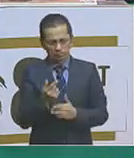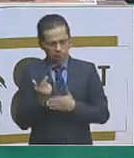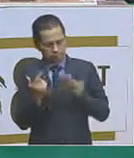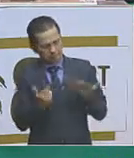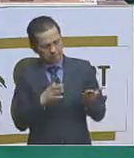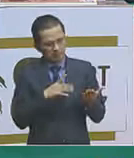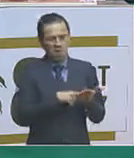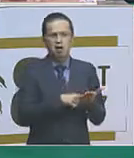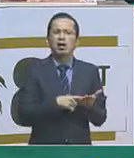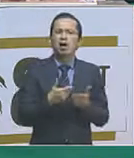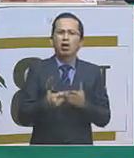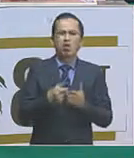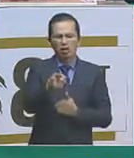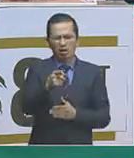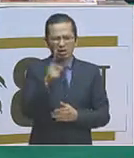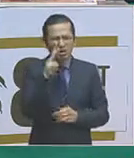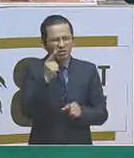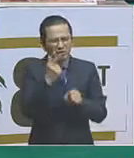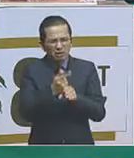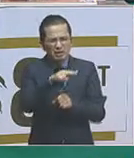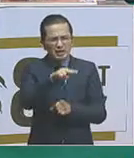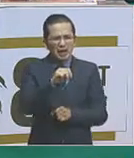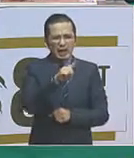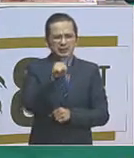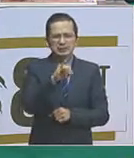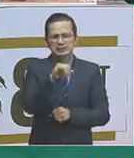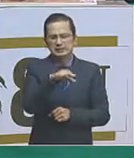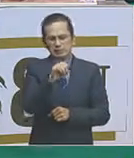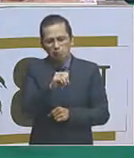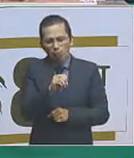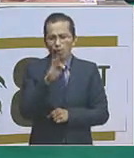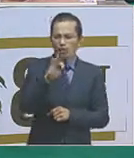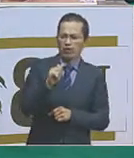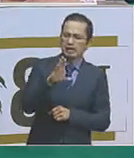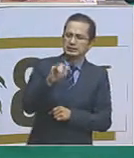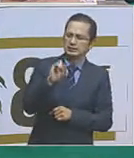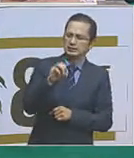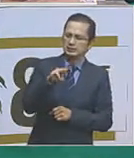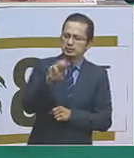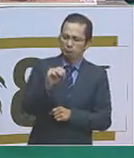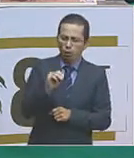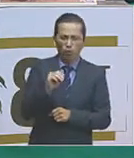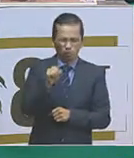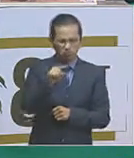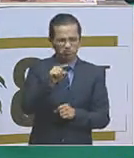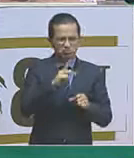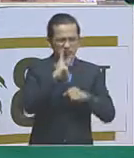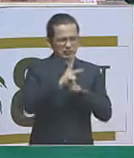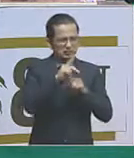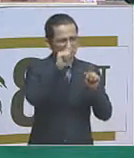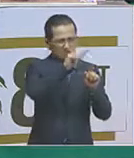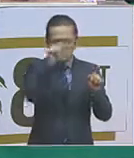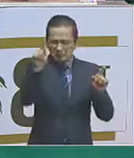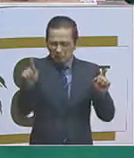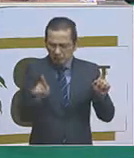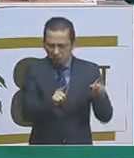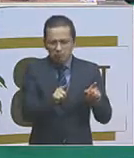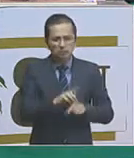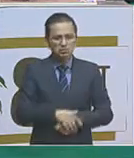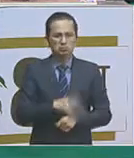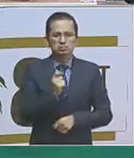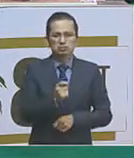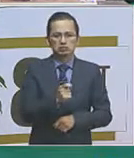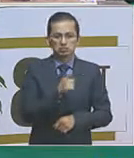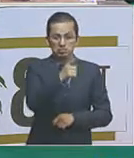resurgimiento del nazismo y con el resurgimiento del fascismo en algunos países europeos y en los propios eeuu el resurgimiento